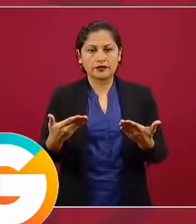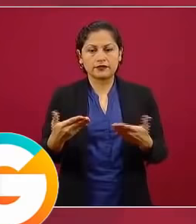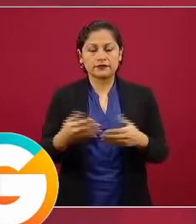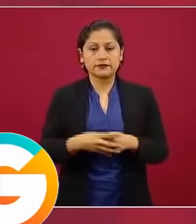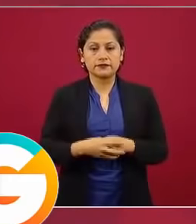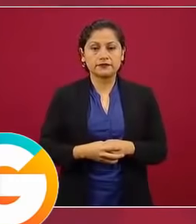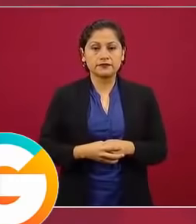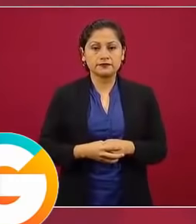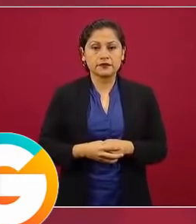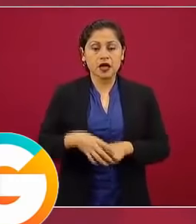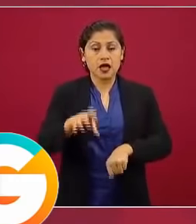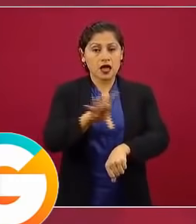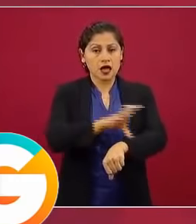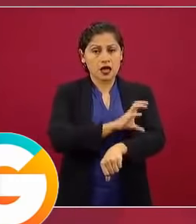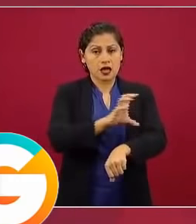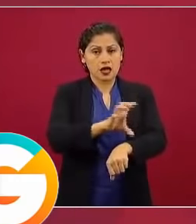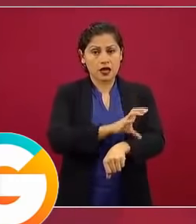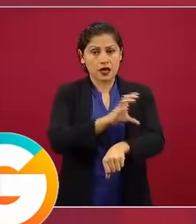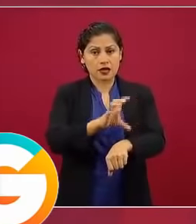la energía